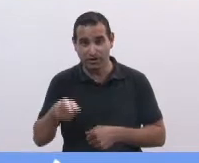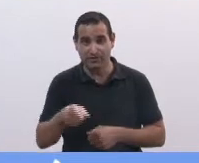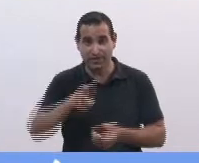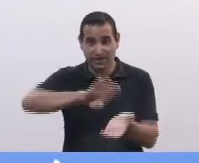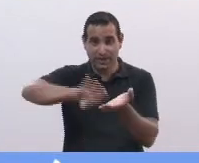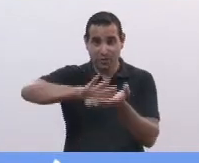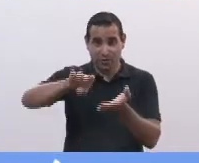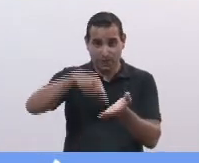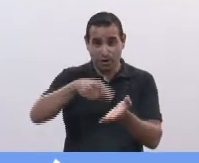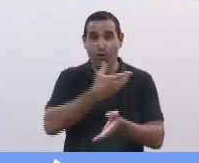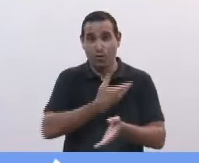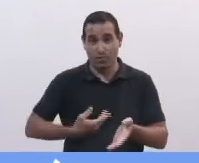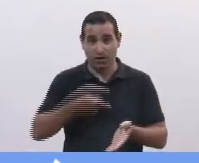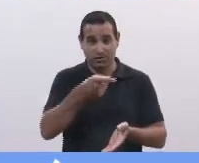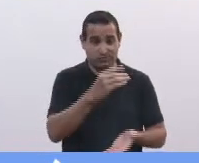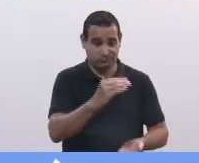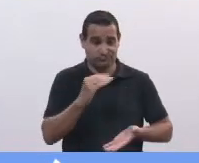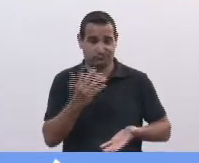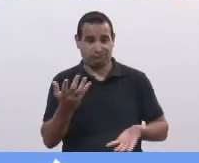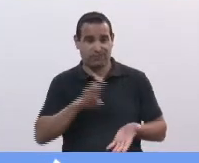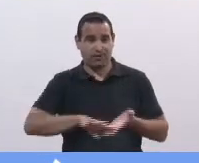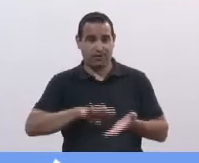Y de esa deuda que el gobierno recibió,